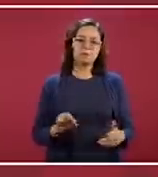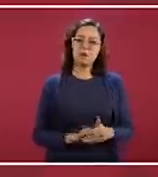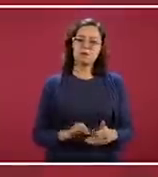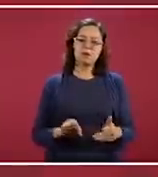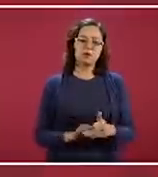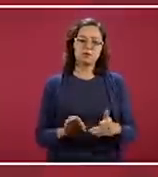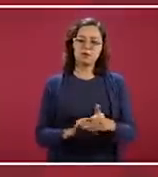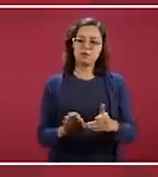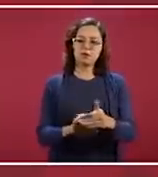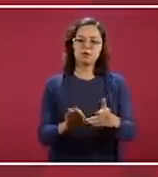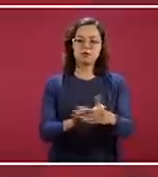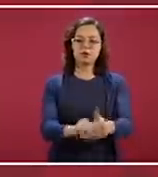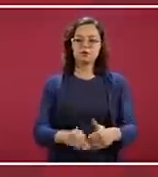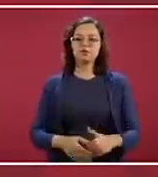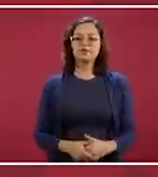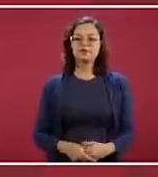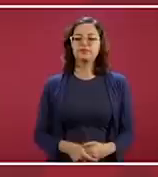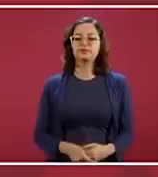permanente.